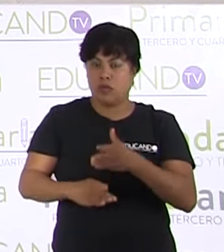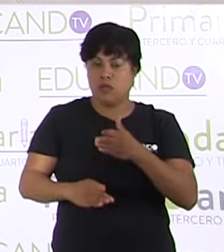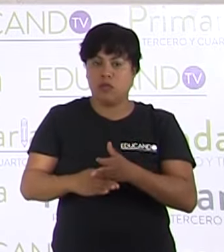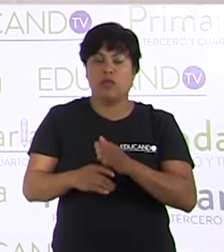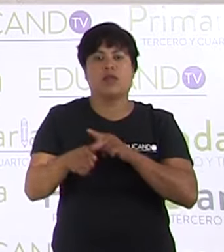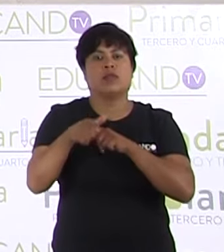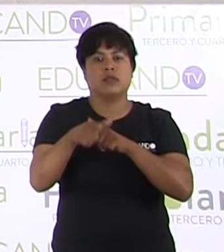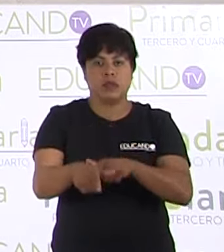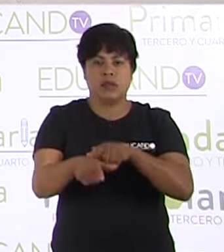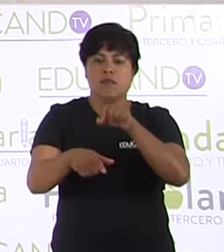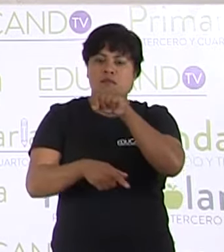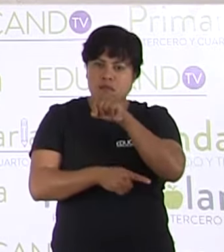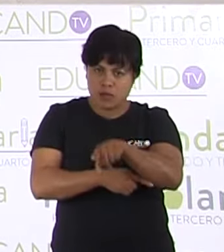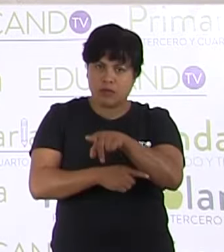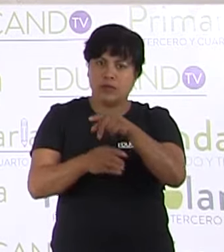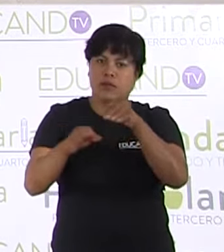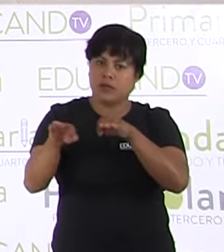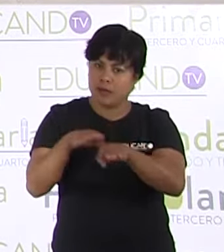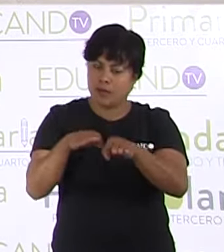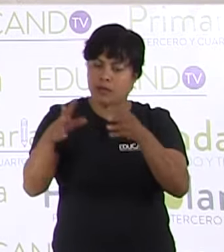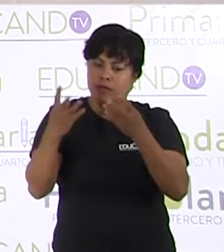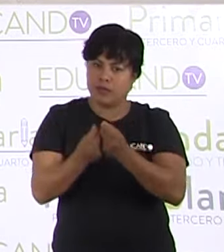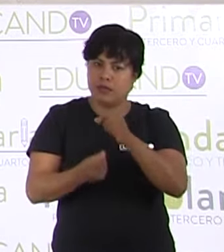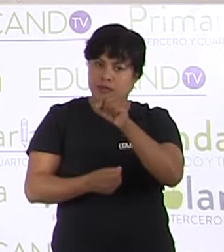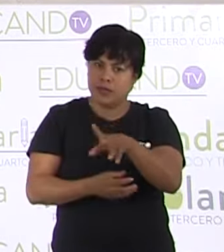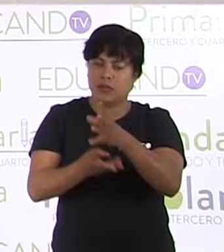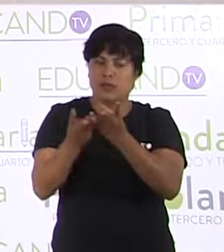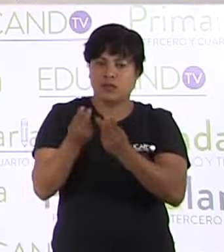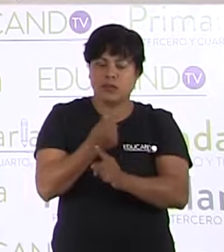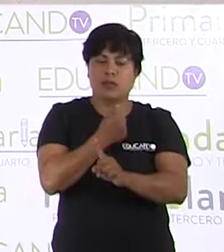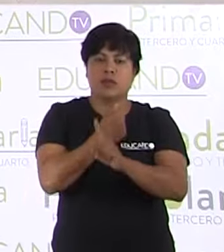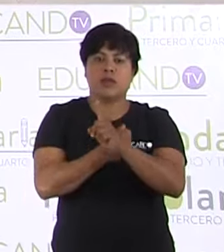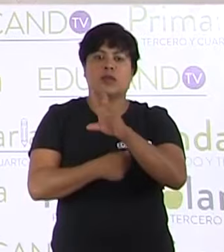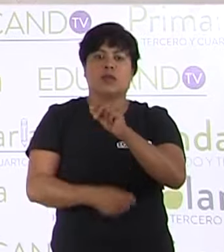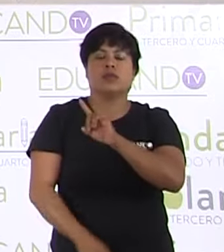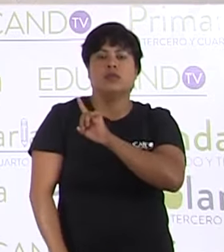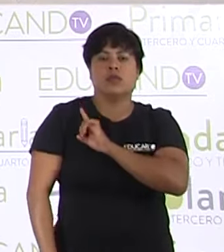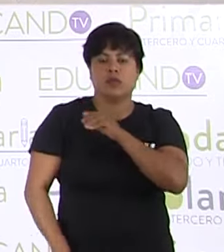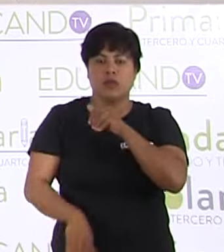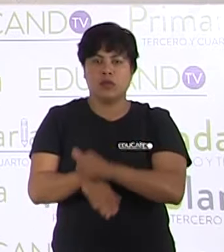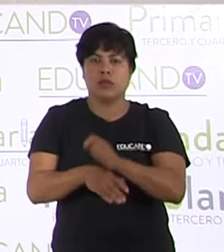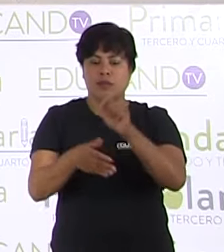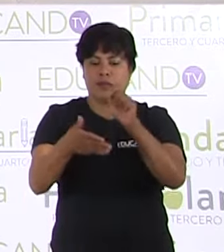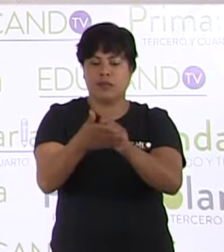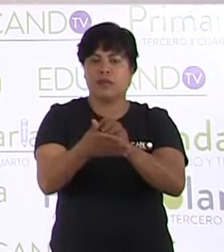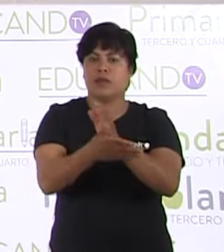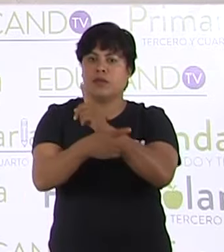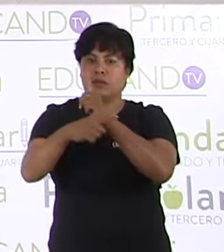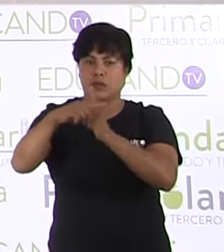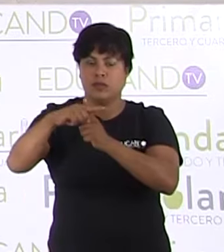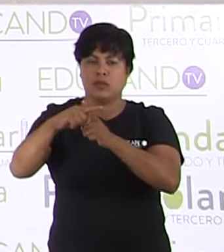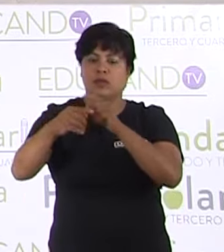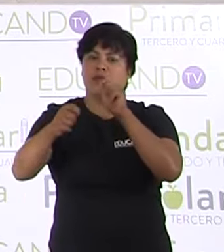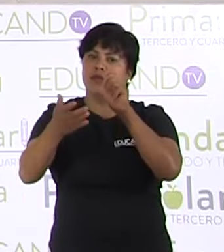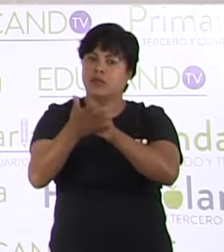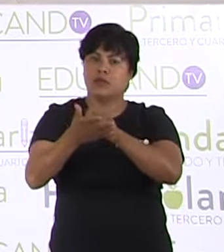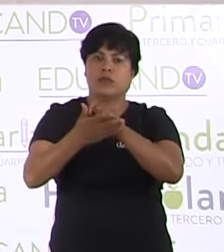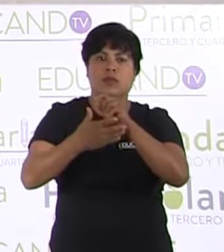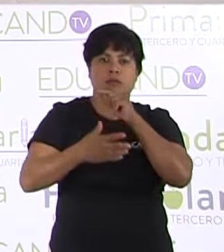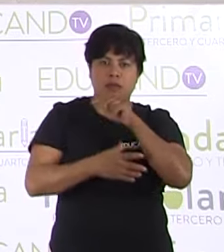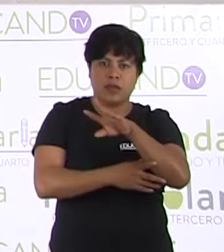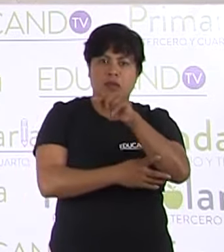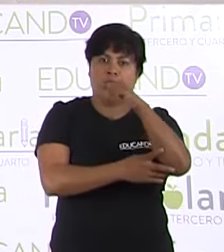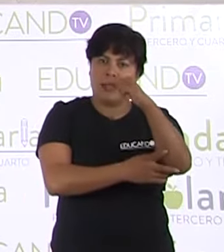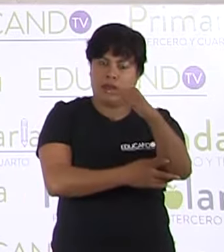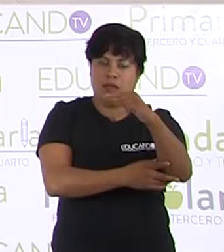seguir trabajando con ellos pero ahora no solamente con números decimales positivos sino también con negativos Pero